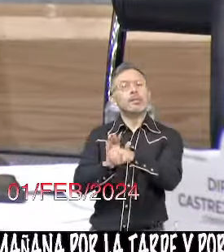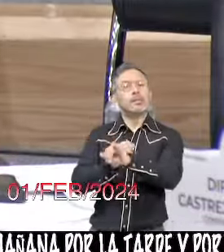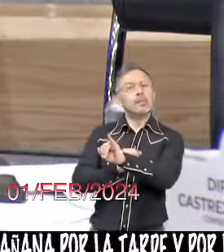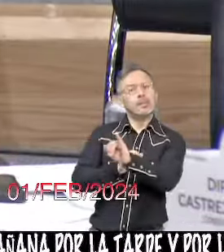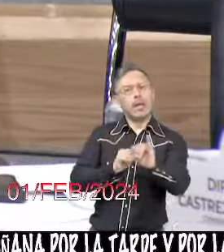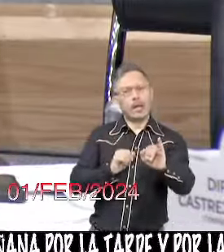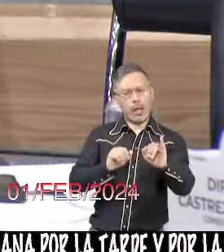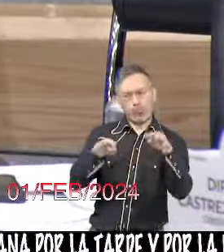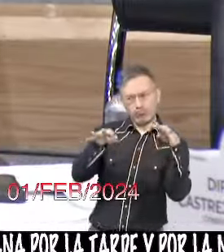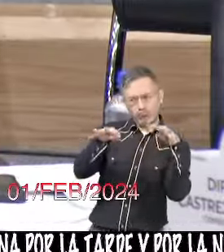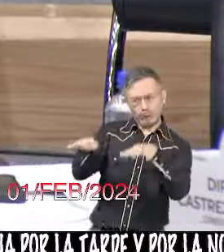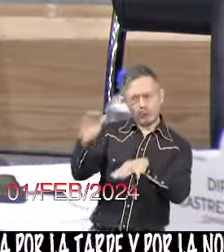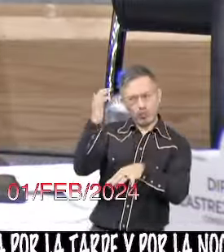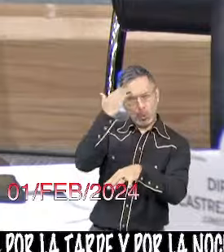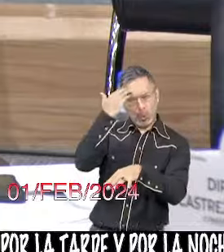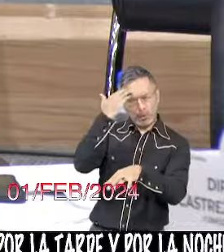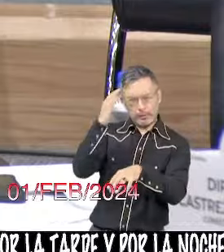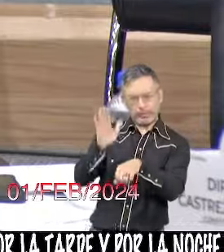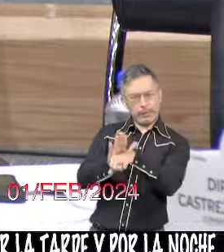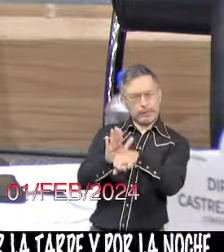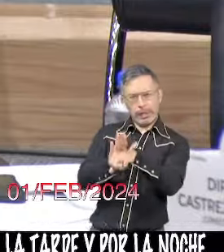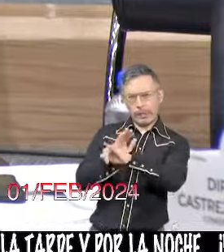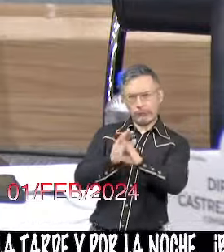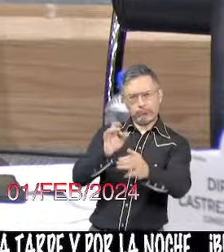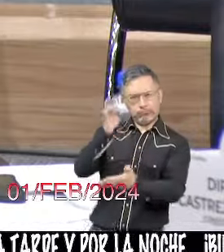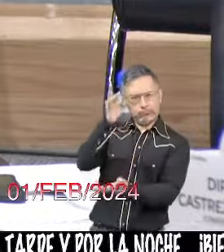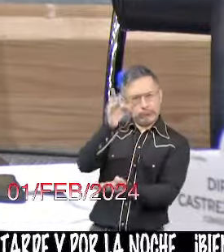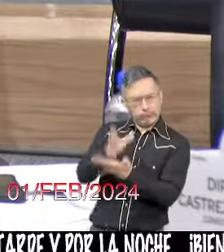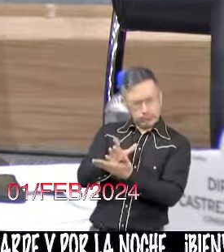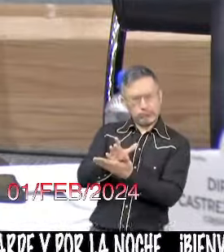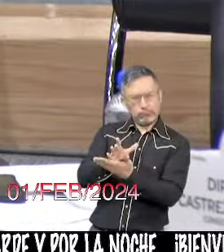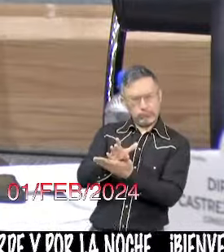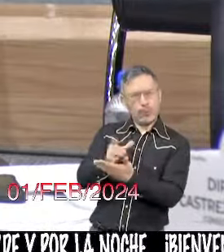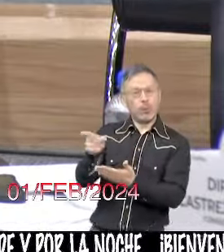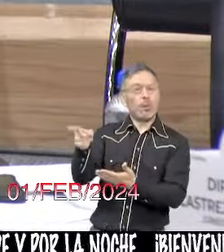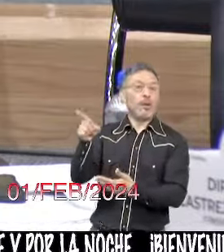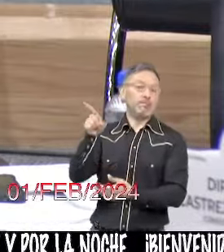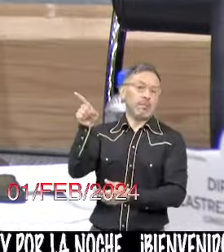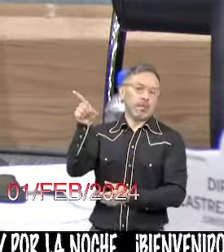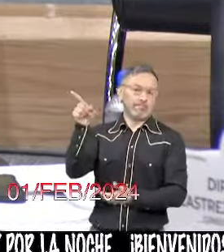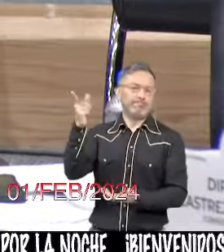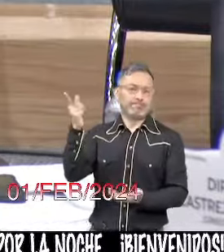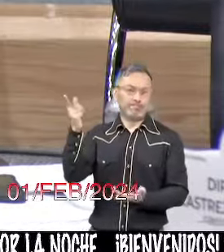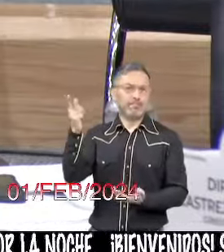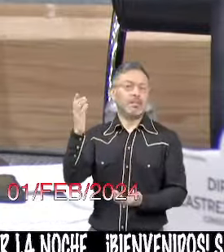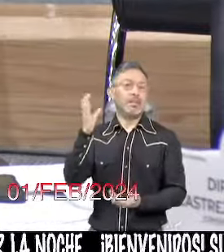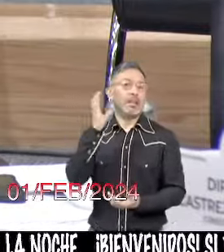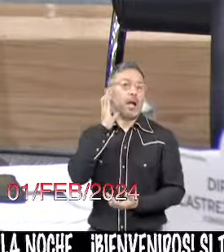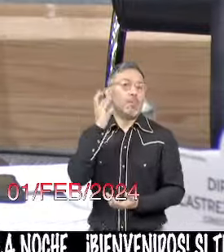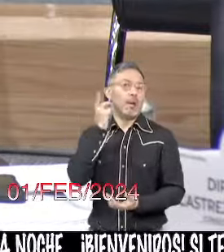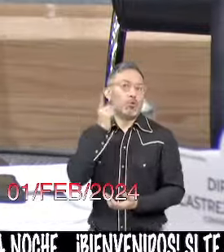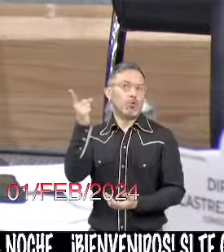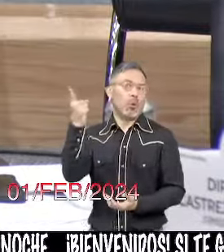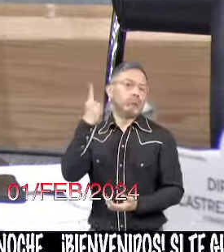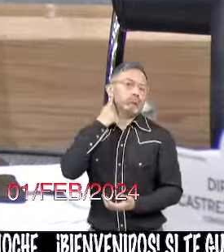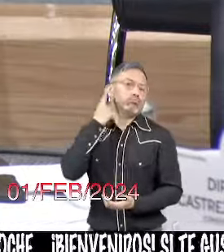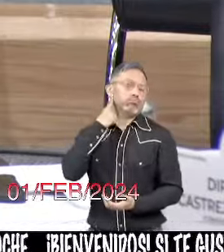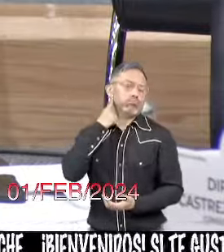país, y que bueno, pues se ha ganado ahí la fama en la Cámara de Diputados por